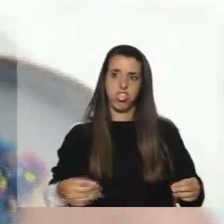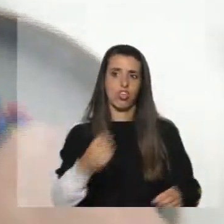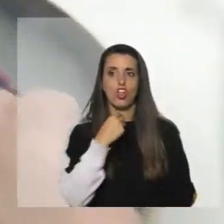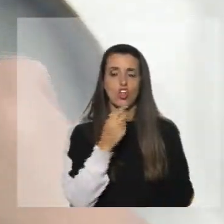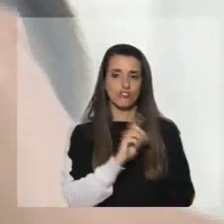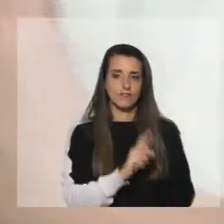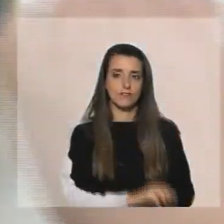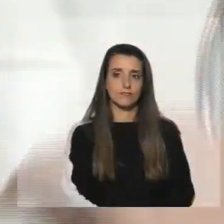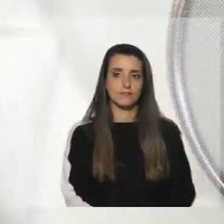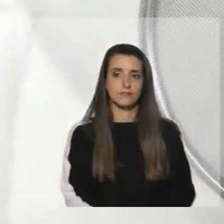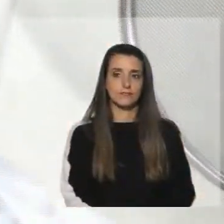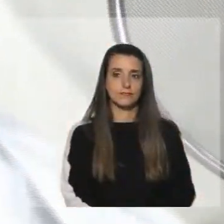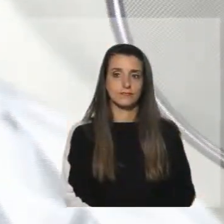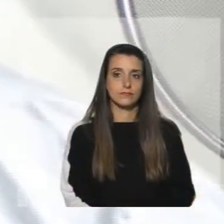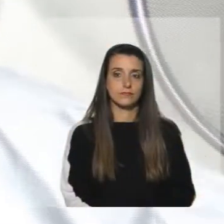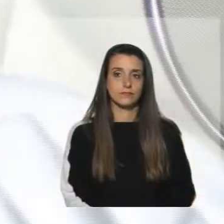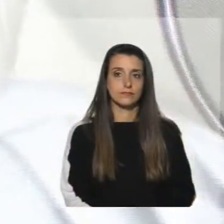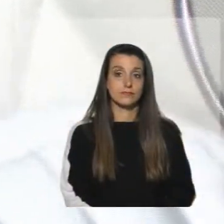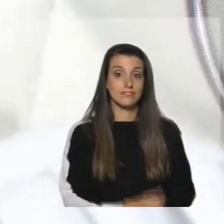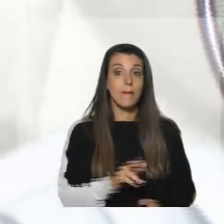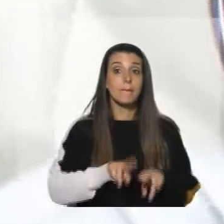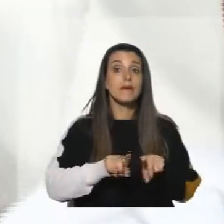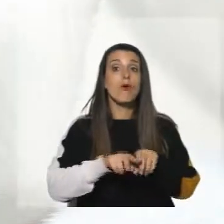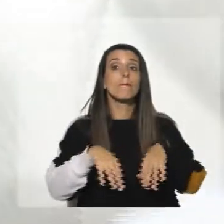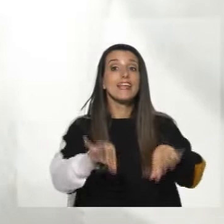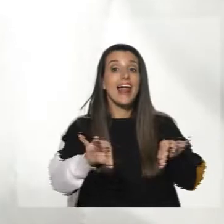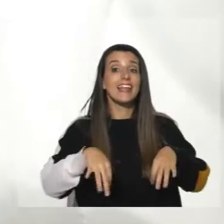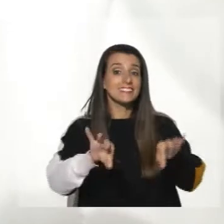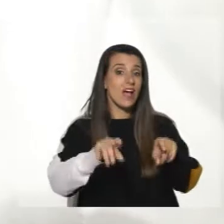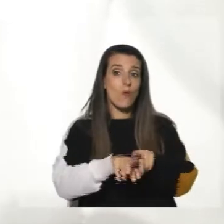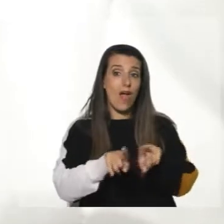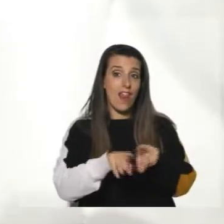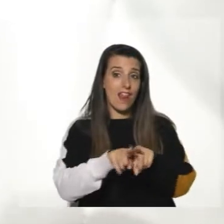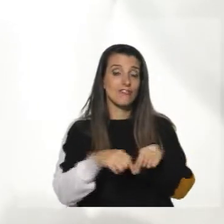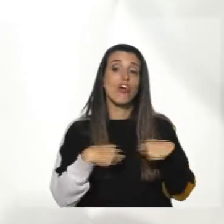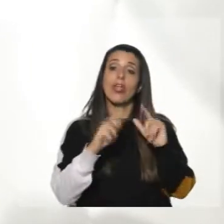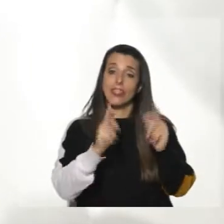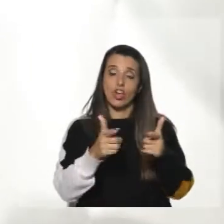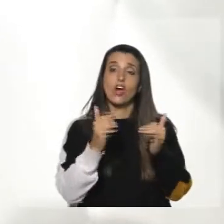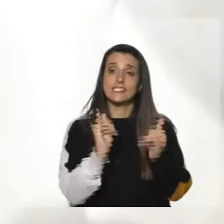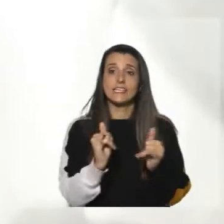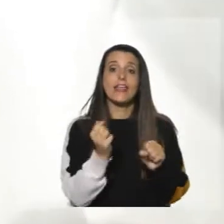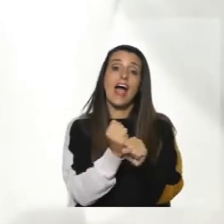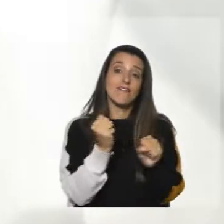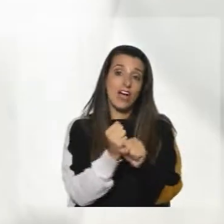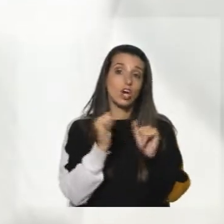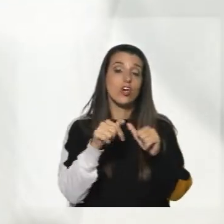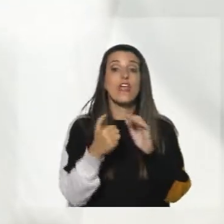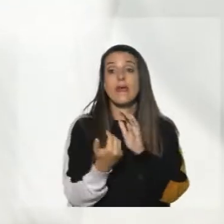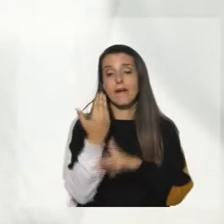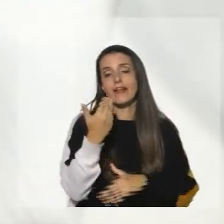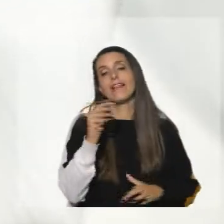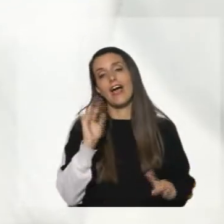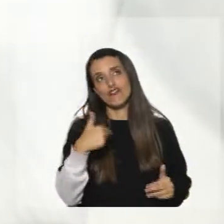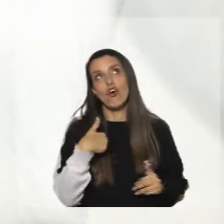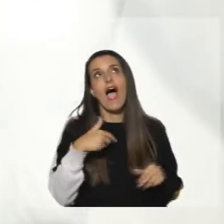ahí pongo acá como si fuese una milanesa, ¿viste? Claro, la estás empanando. Yo les digo, obvio, da trabajo, pero yo hoy de mañana, entiendo que yo me